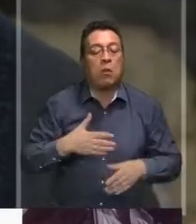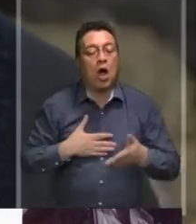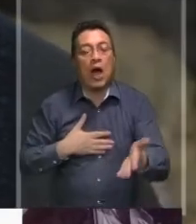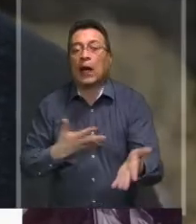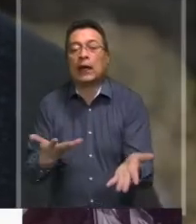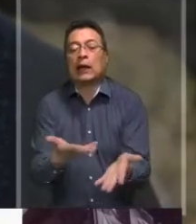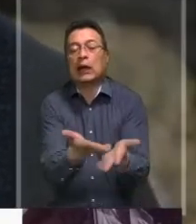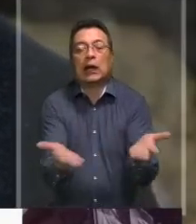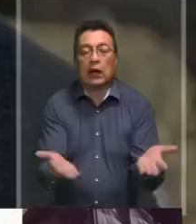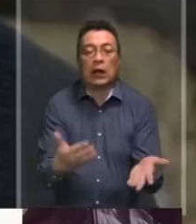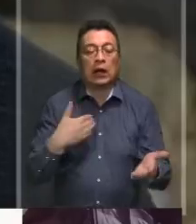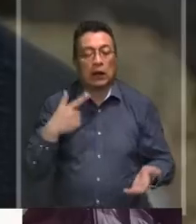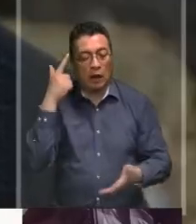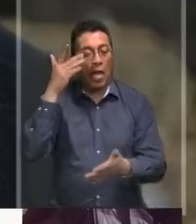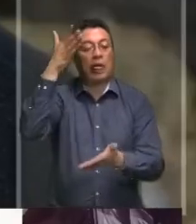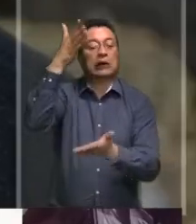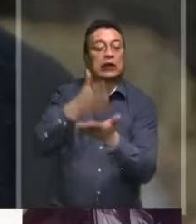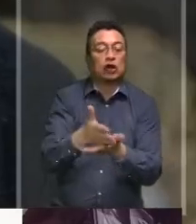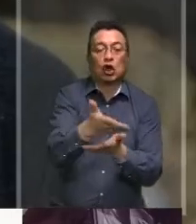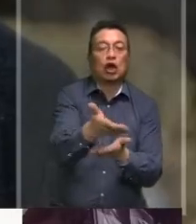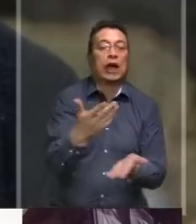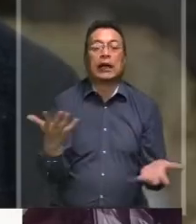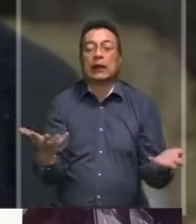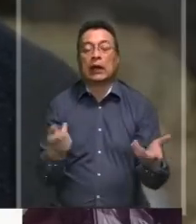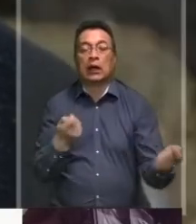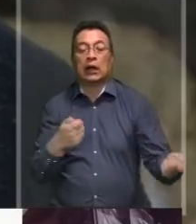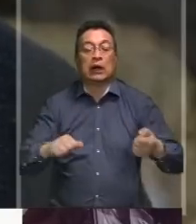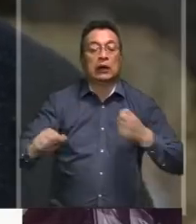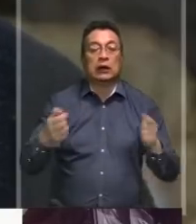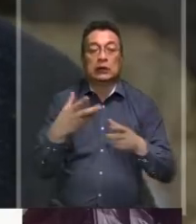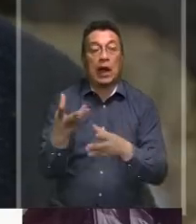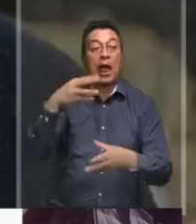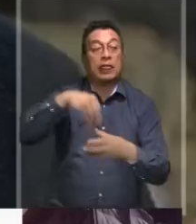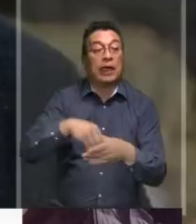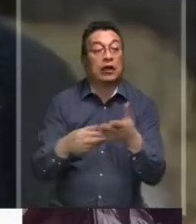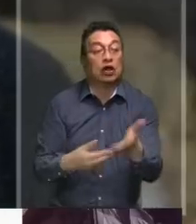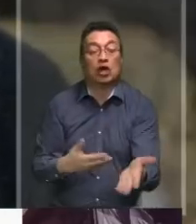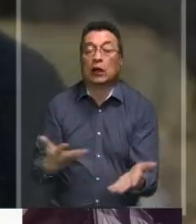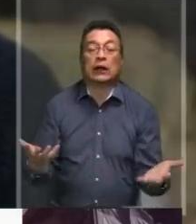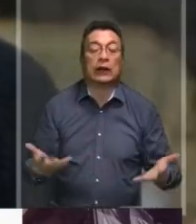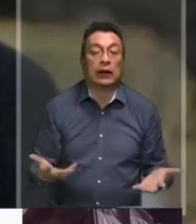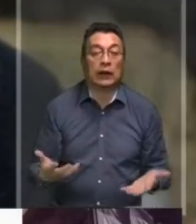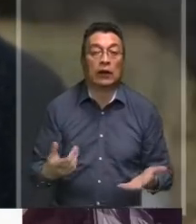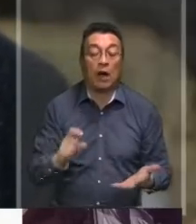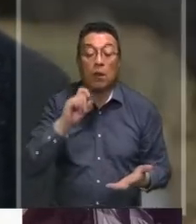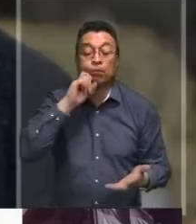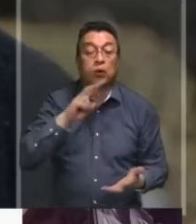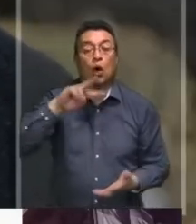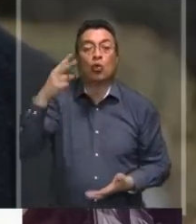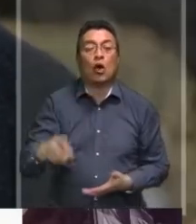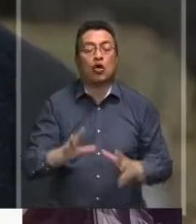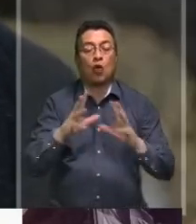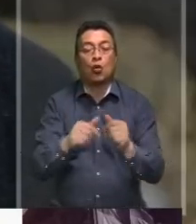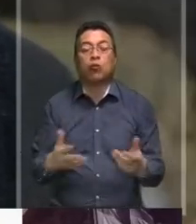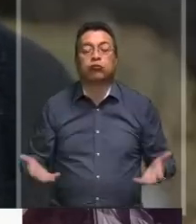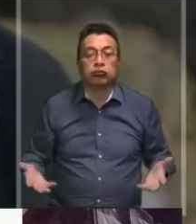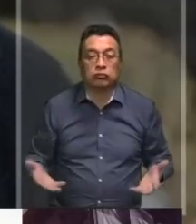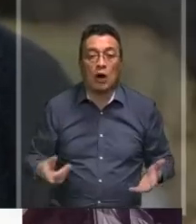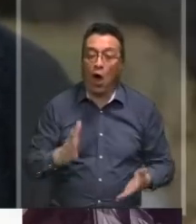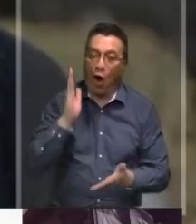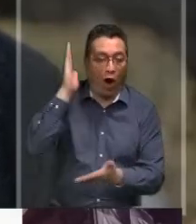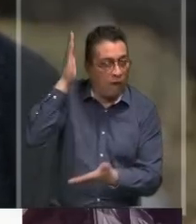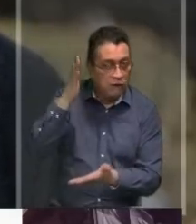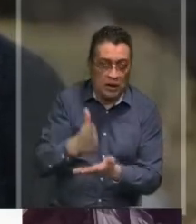que saber cuál es la decisión o cuál es el comportamiento dentro de una entidad de quien es dueño de su club. Es una